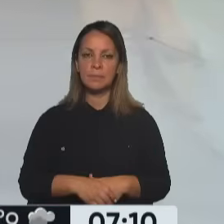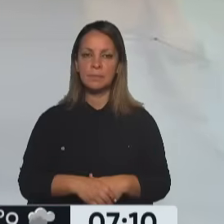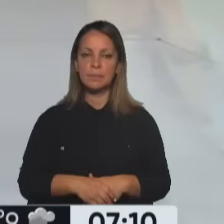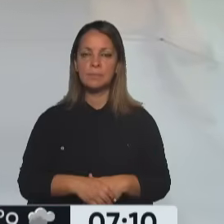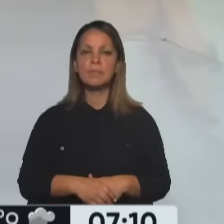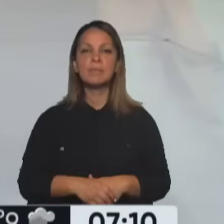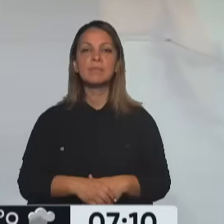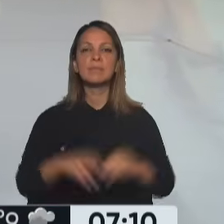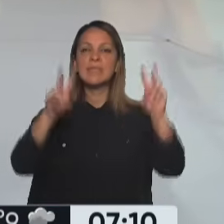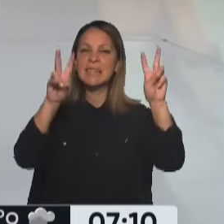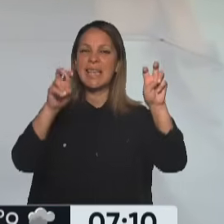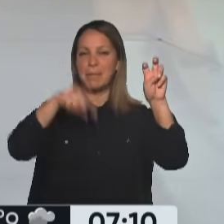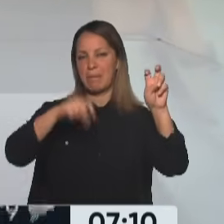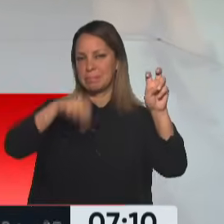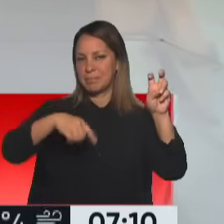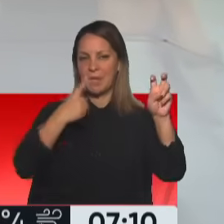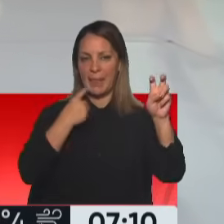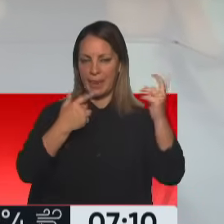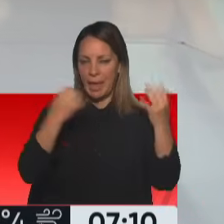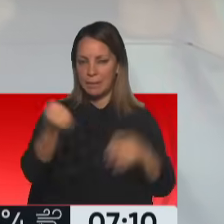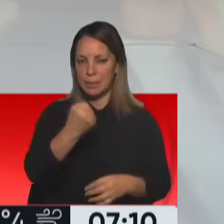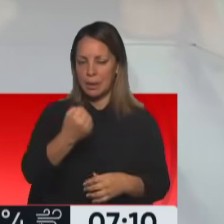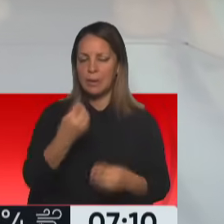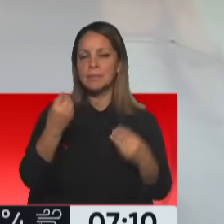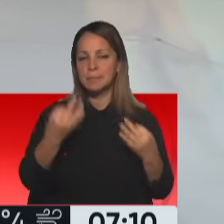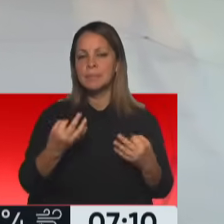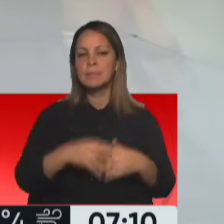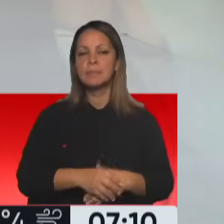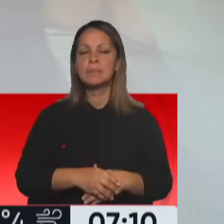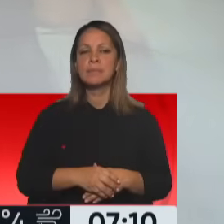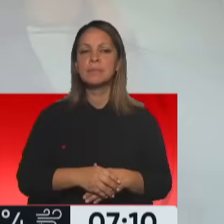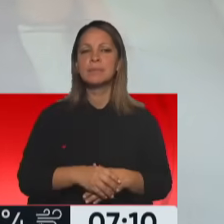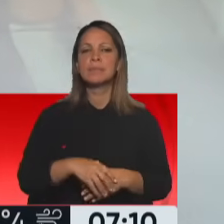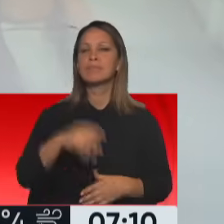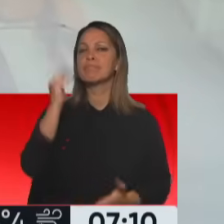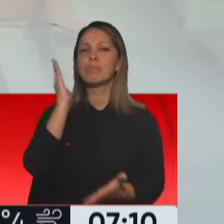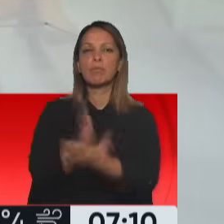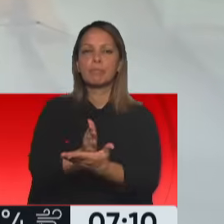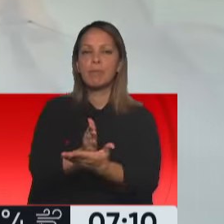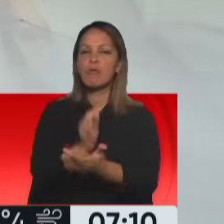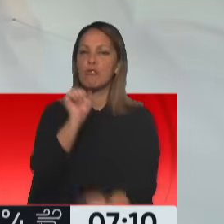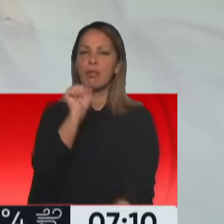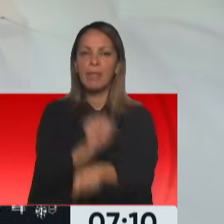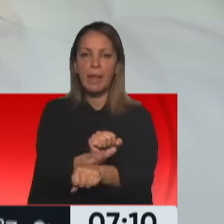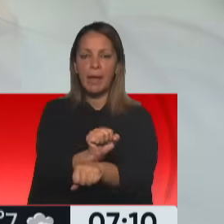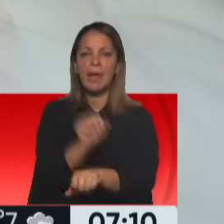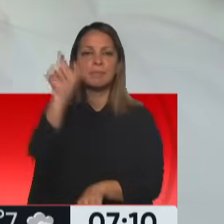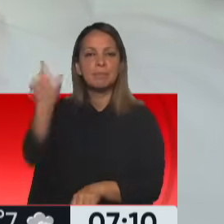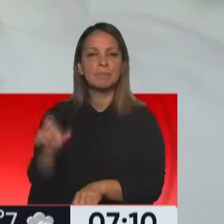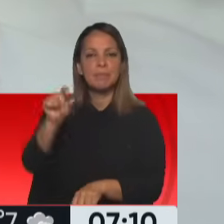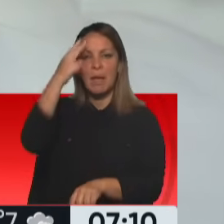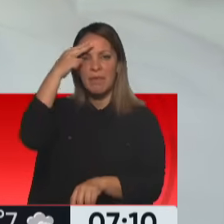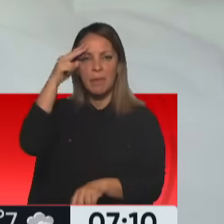Es uno de los temas del día y desde la televisión pública lo seguimos muy de cerca. Se trata de la condena a la enfermera Brenda por